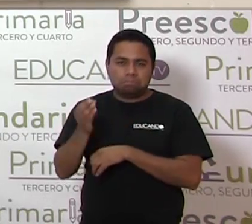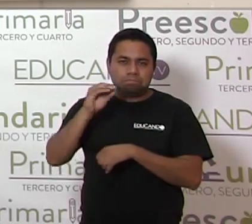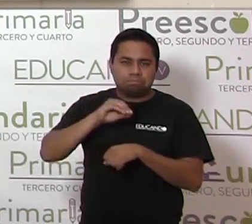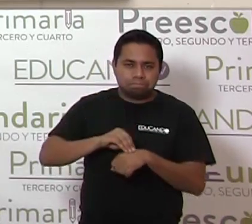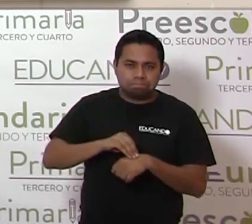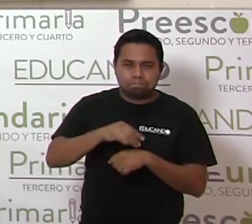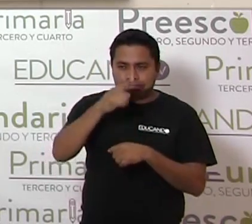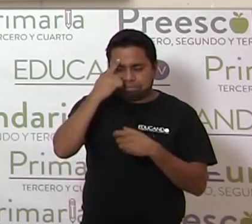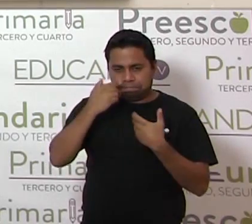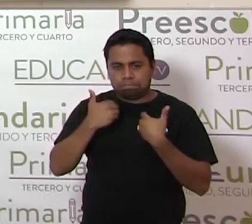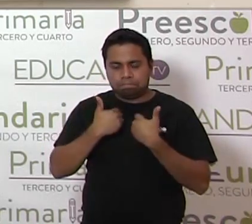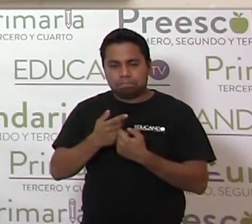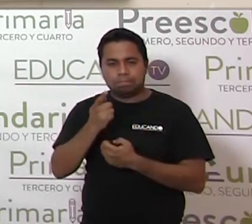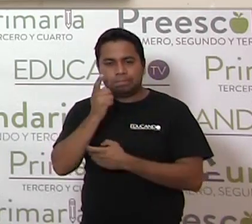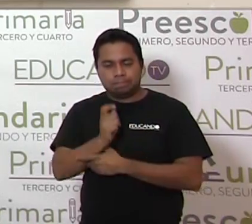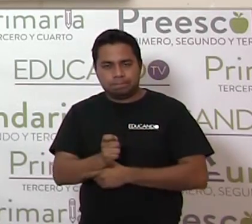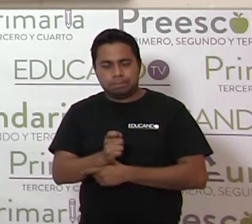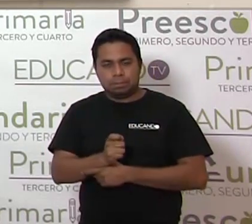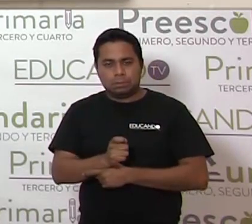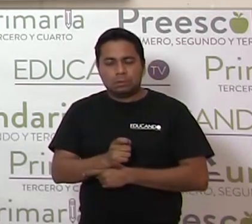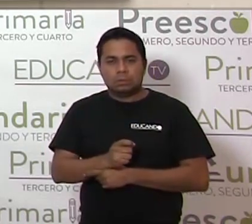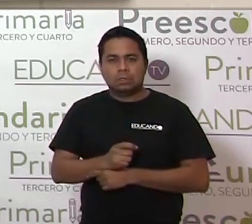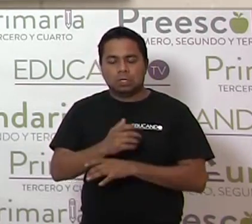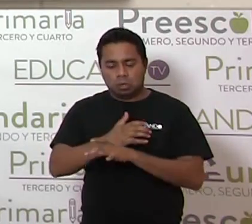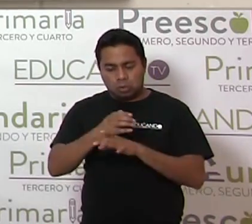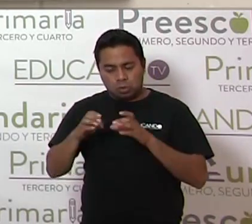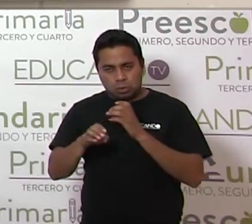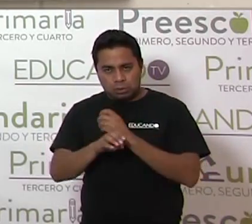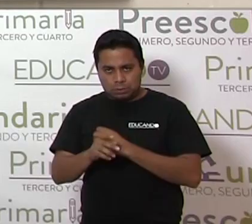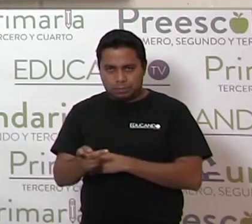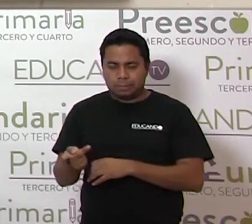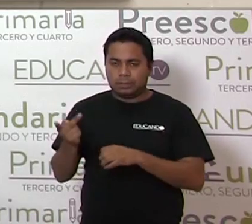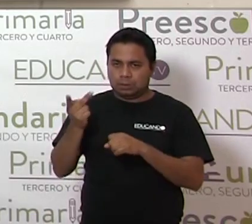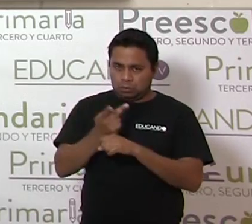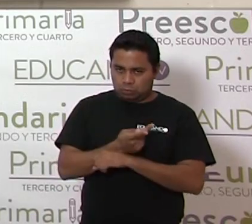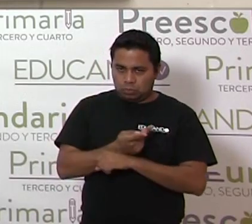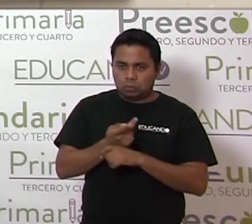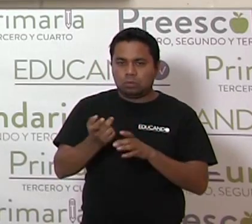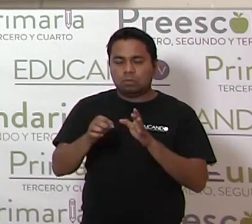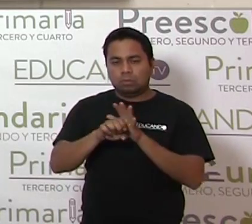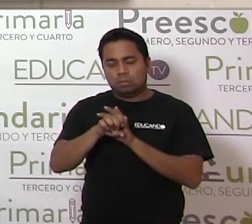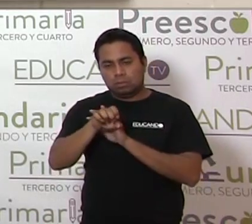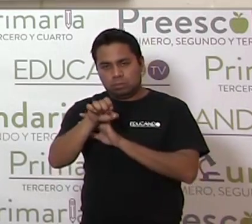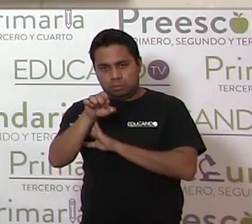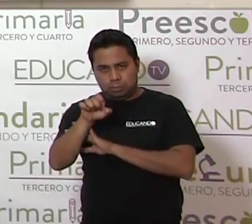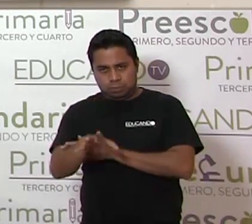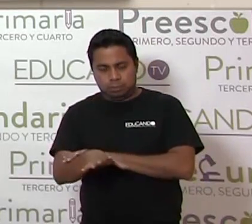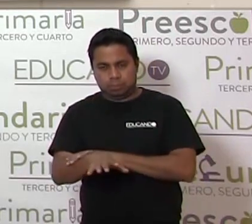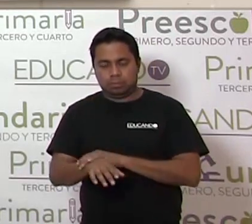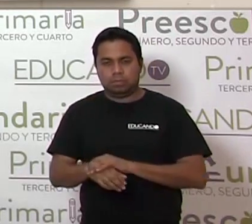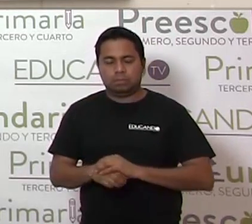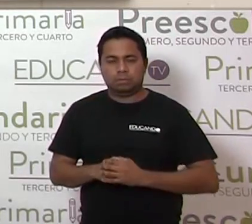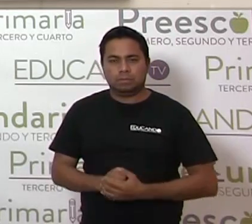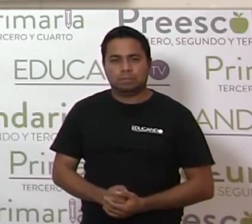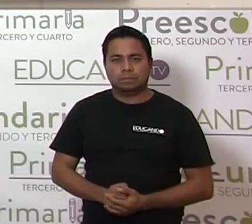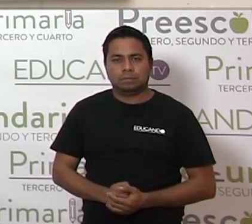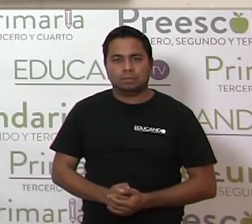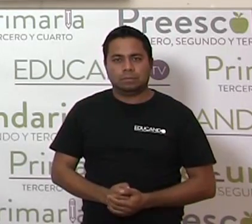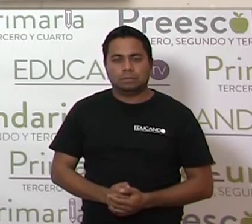entenderme, son aquellos hechos que ocurrieron de forma o de